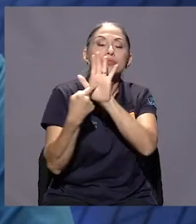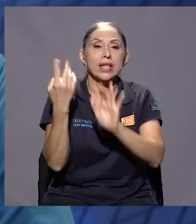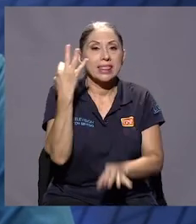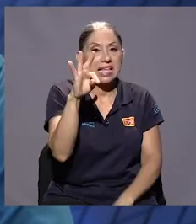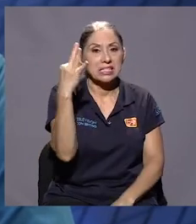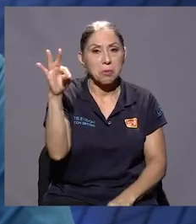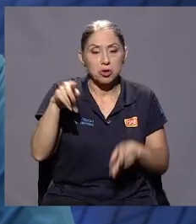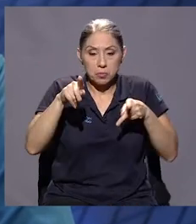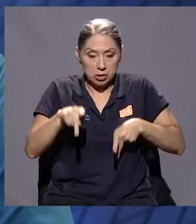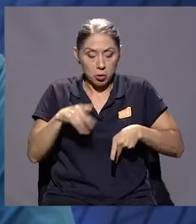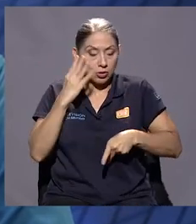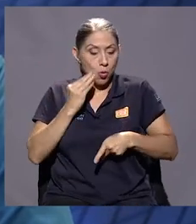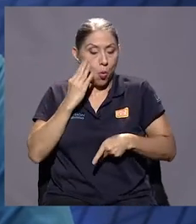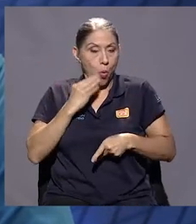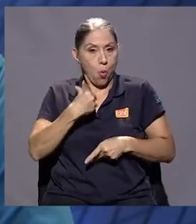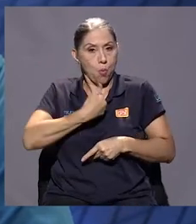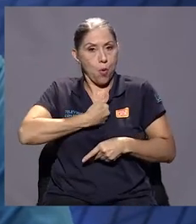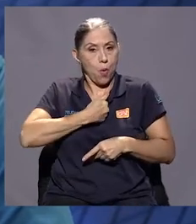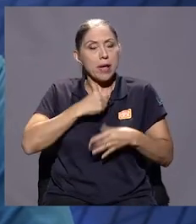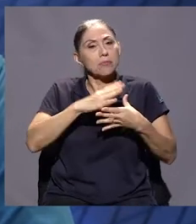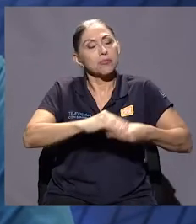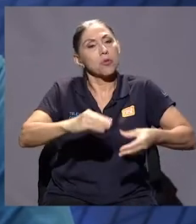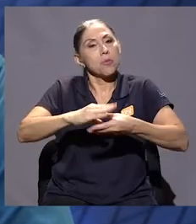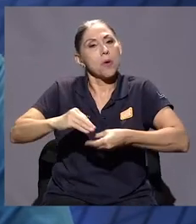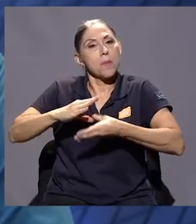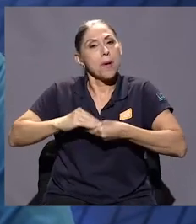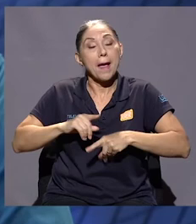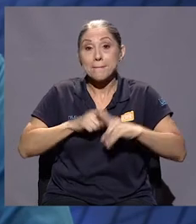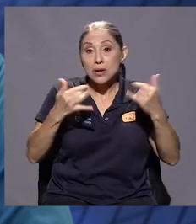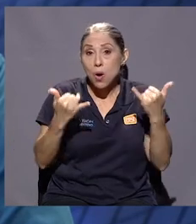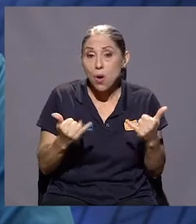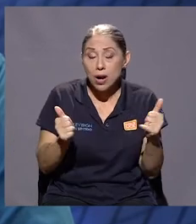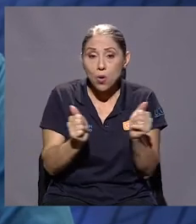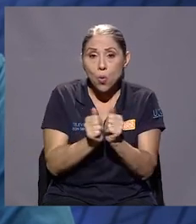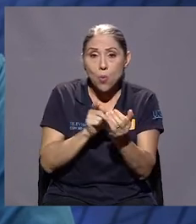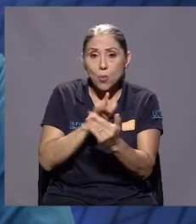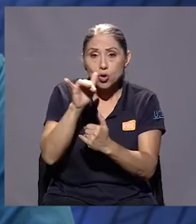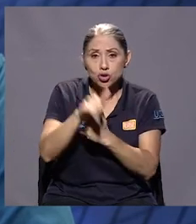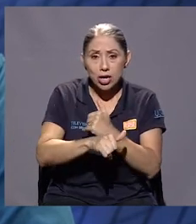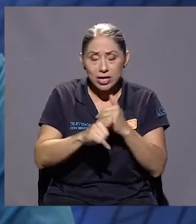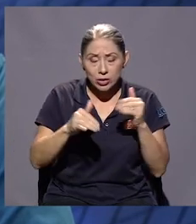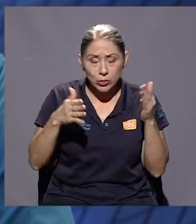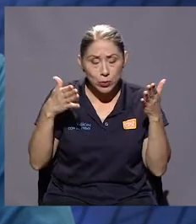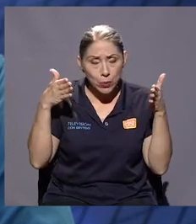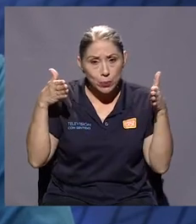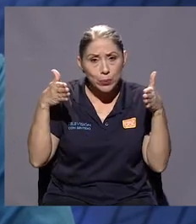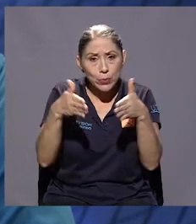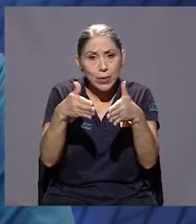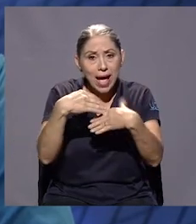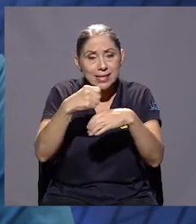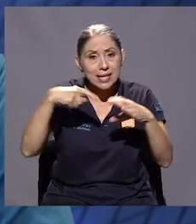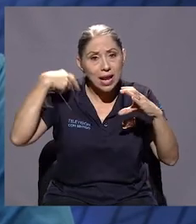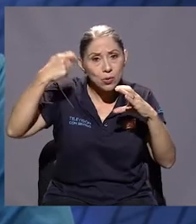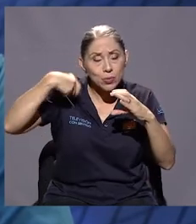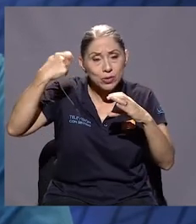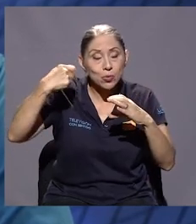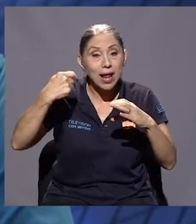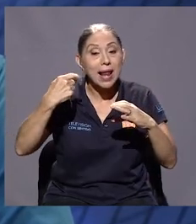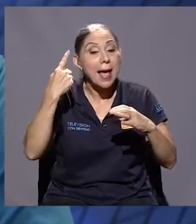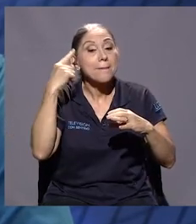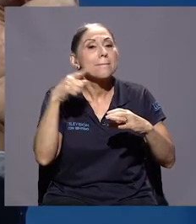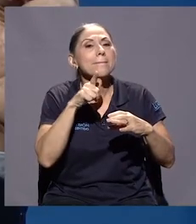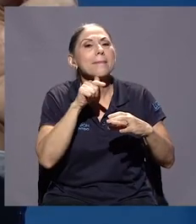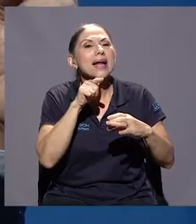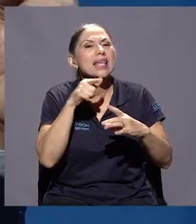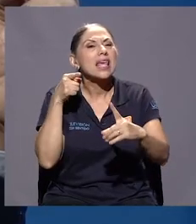hemos estado digamos recientemente con un proyecto enfocado también dentro de la parte inicial pero con un público infantil